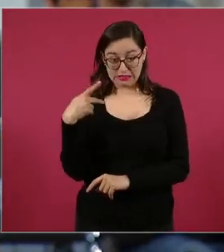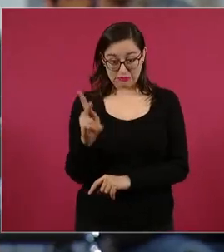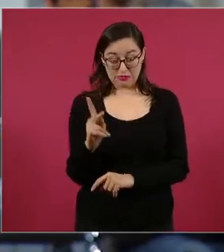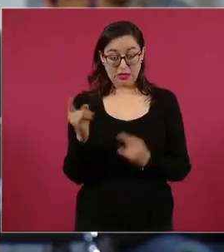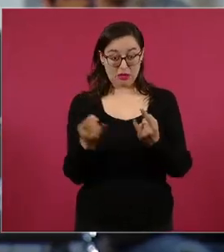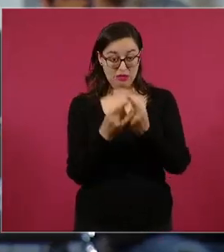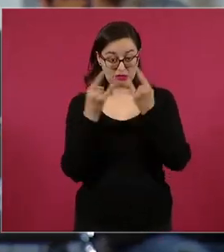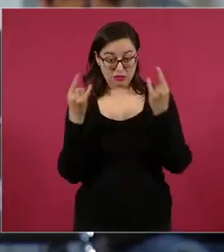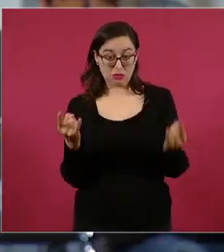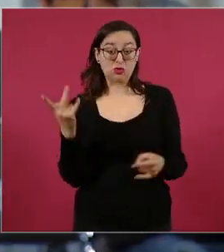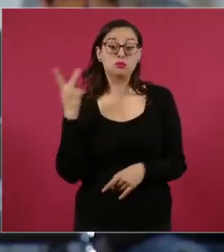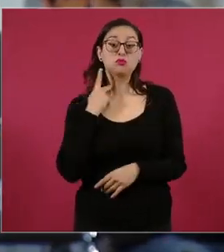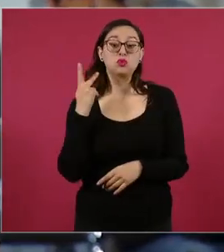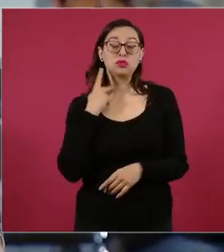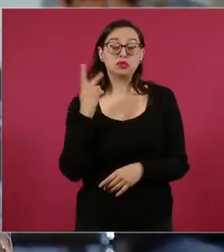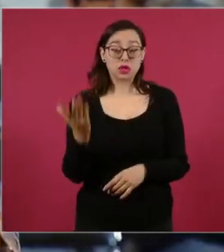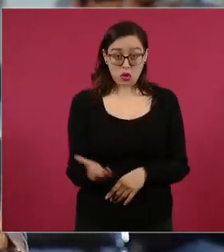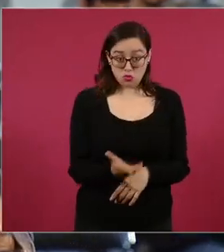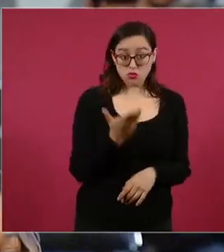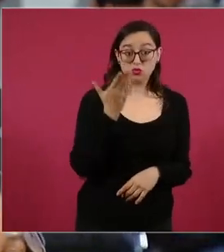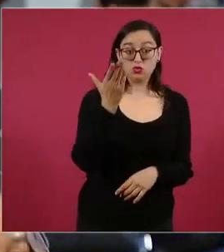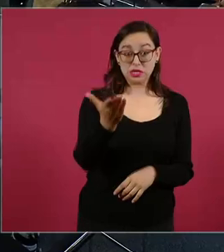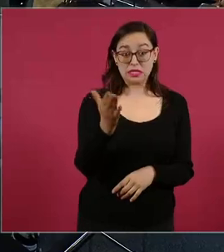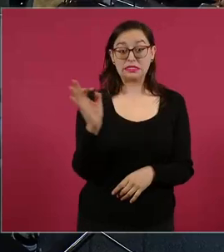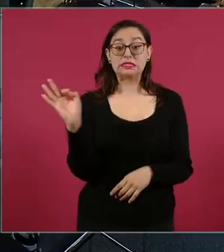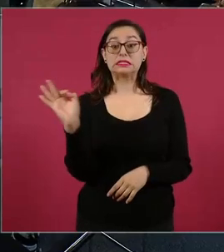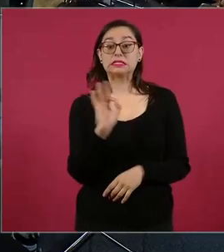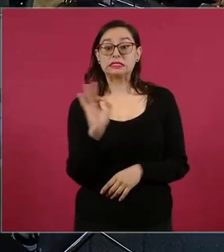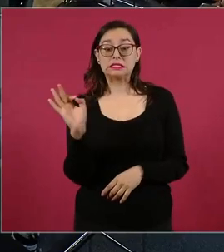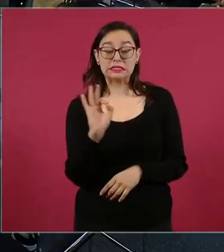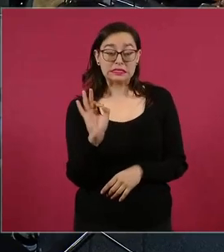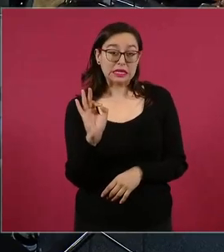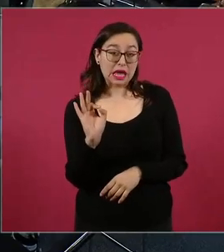historia política de usted, ha tenido la oportunidad